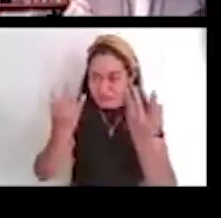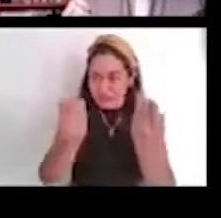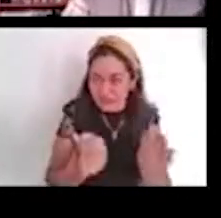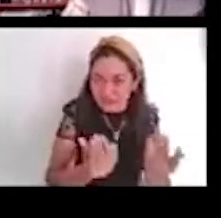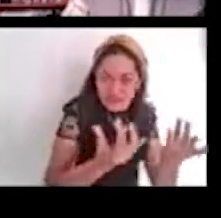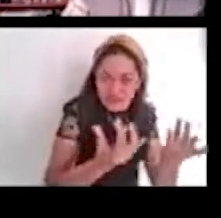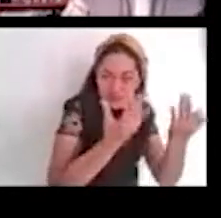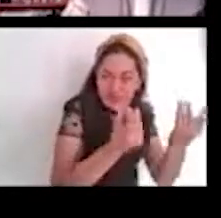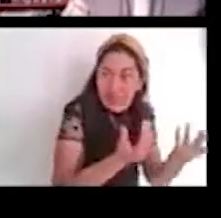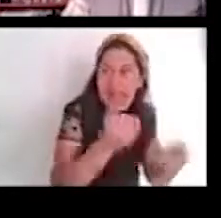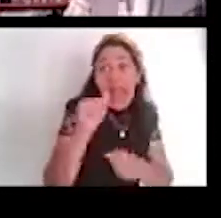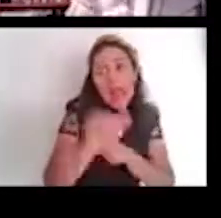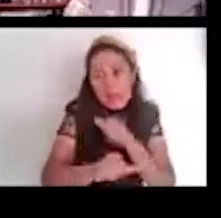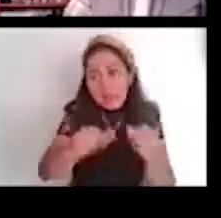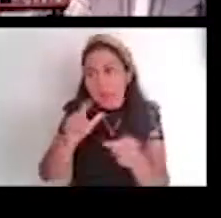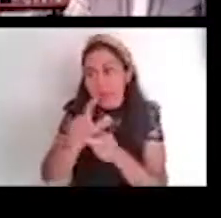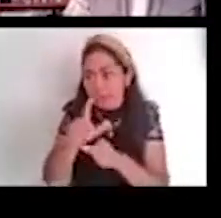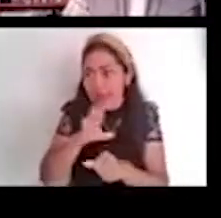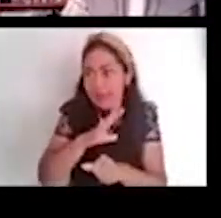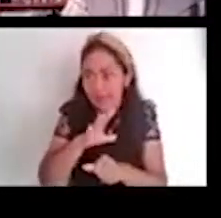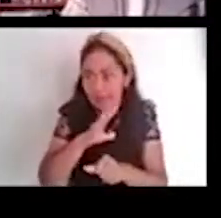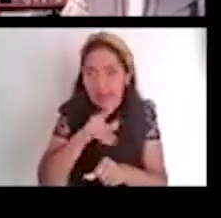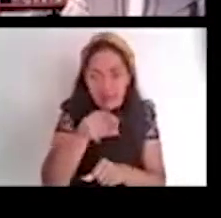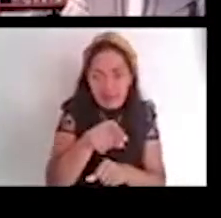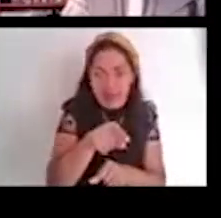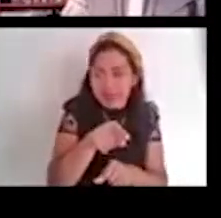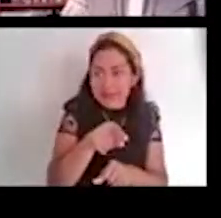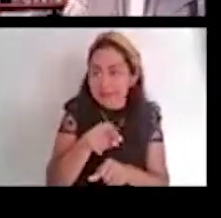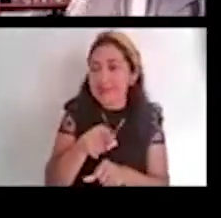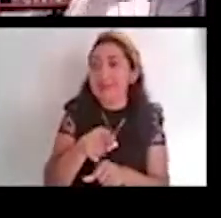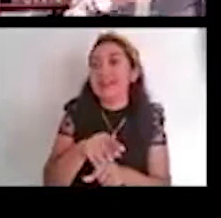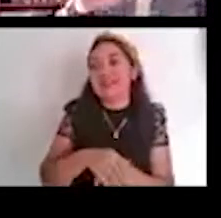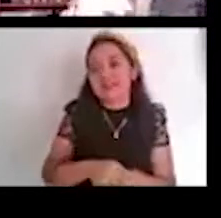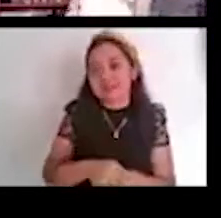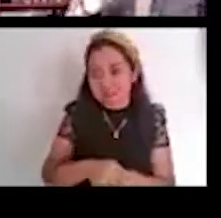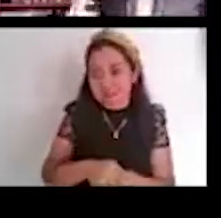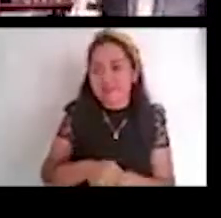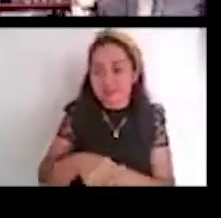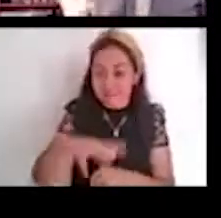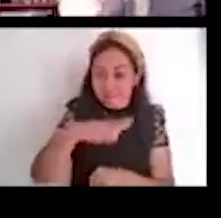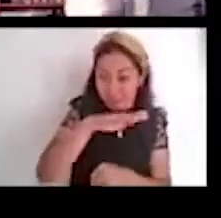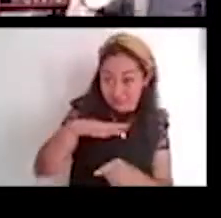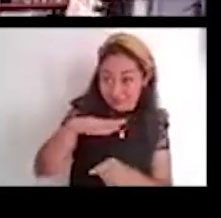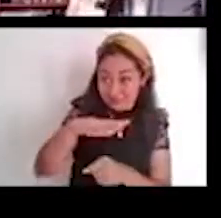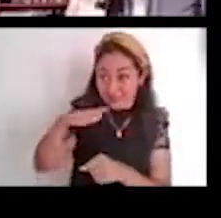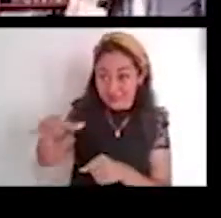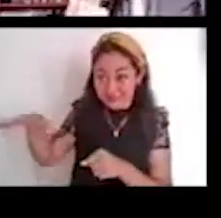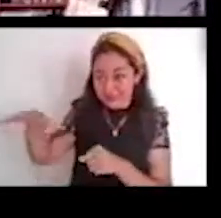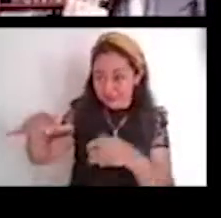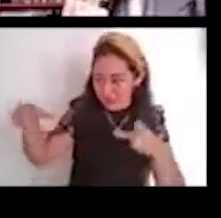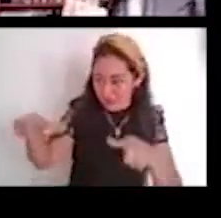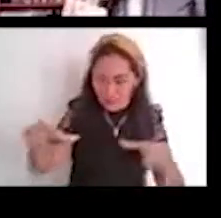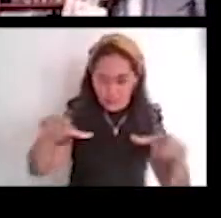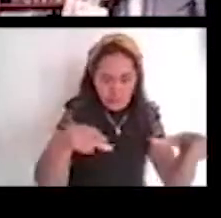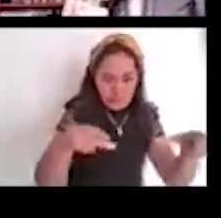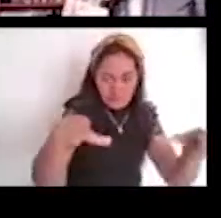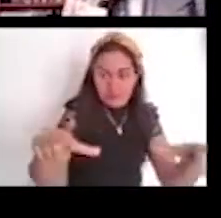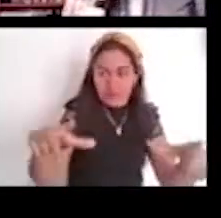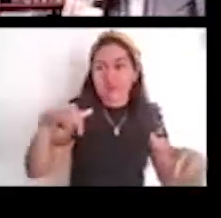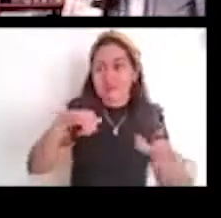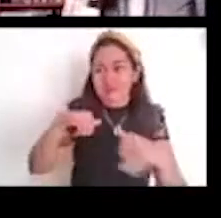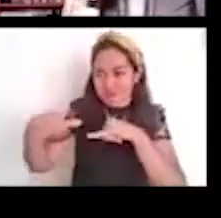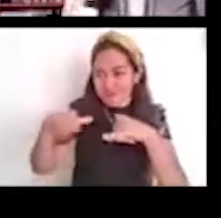contención de animales domésticos que tienen los predios o los espacios, los solares contenidos por las